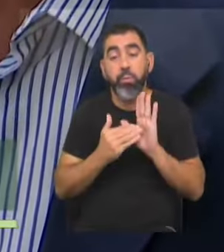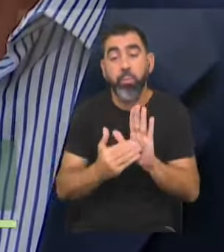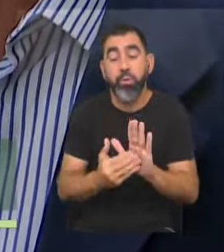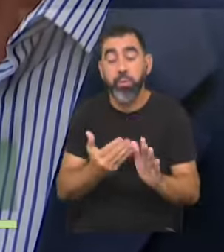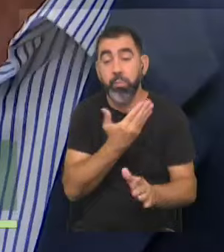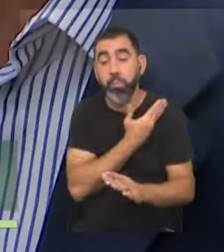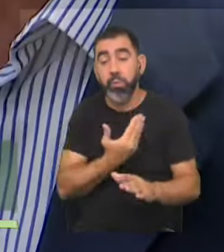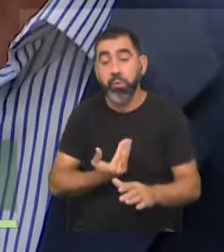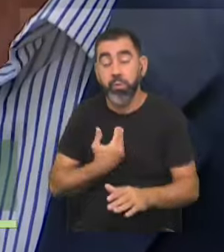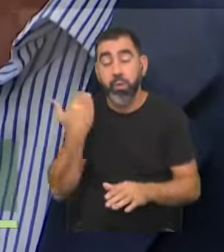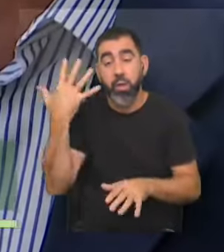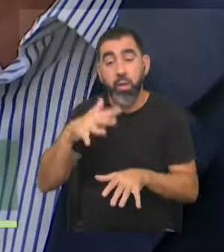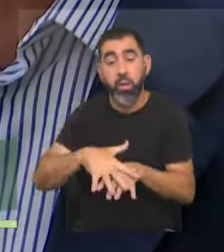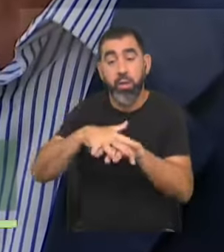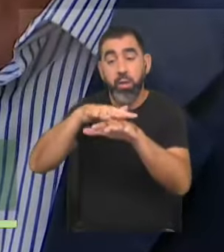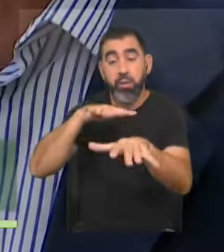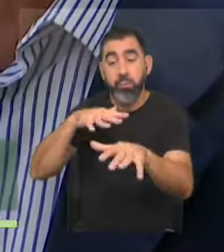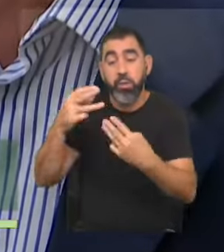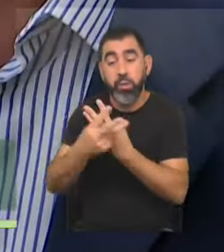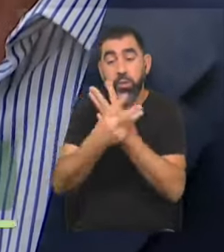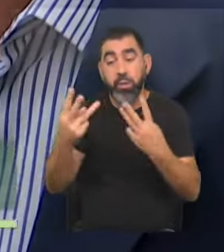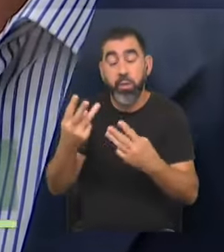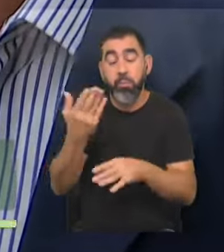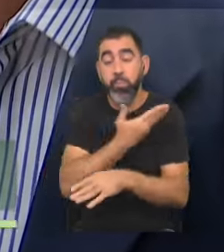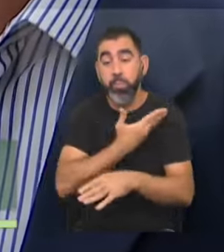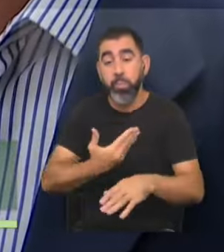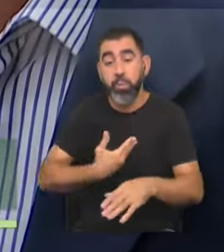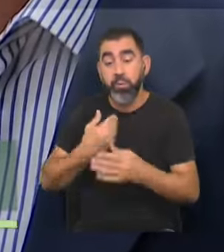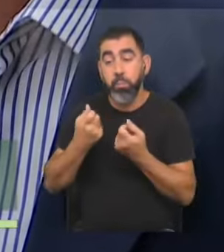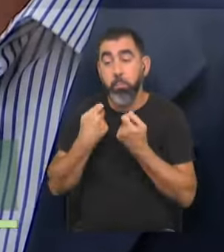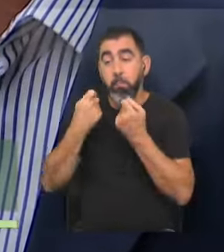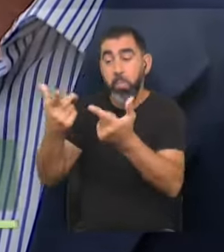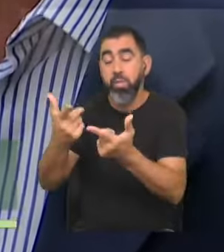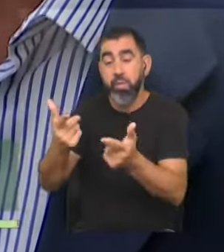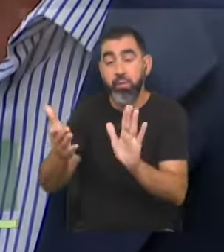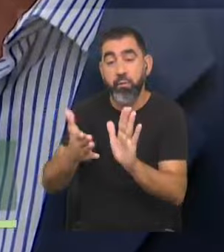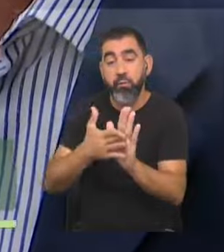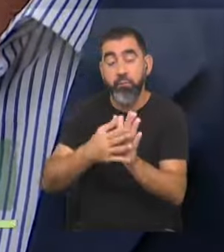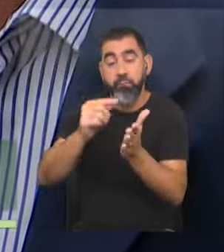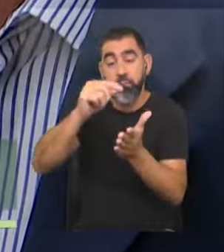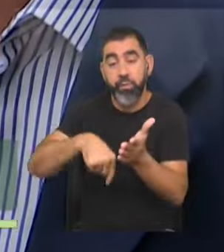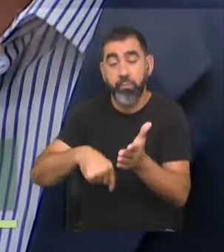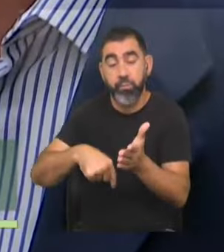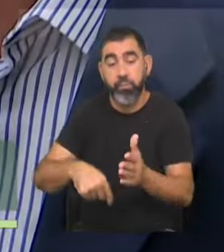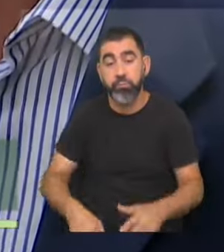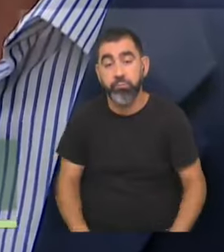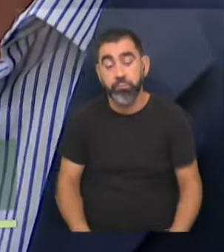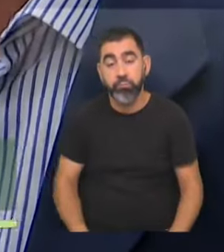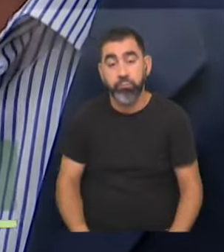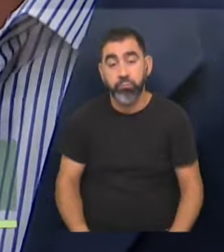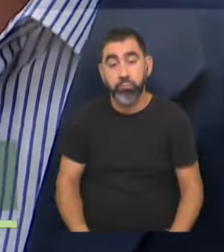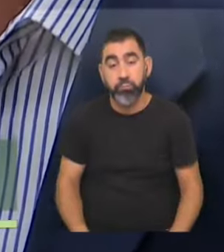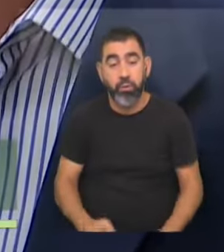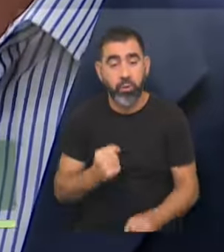presidencia de la asamblea general es la presidencia de la asamblea general la que remite las firmas para su verificación a la corte electoral es una tarea que está